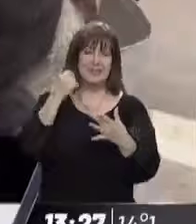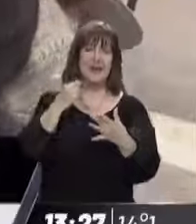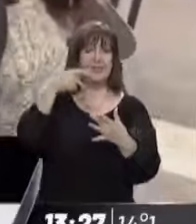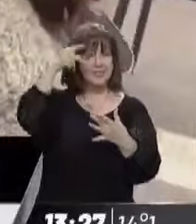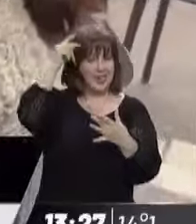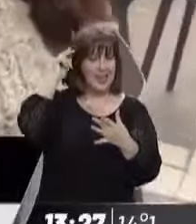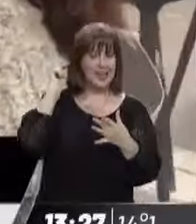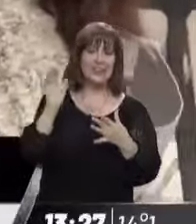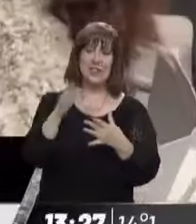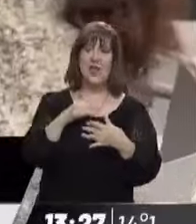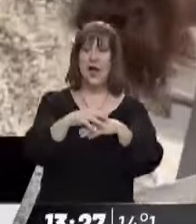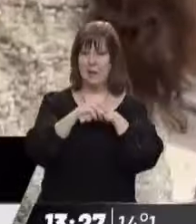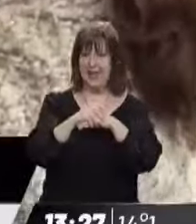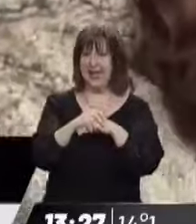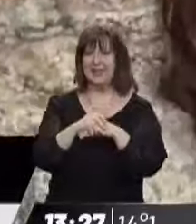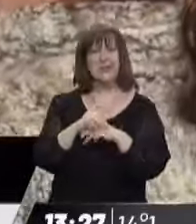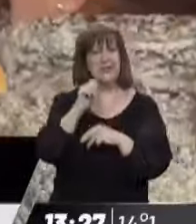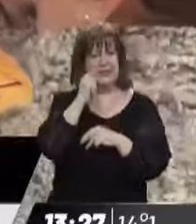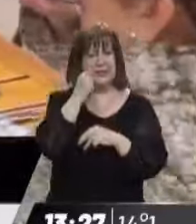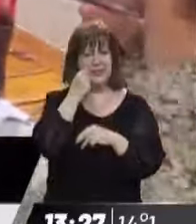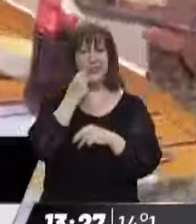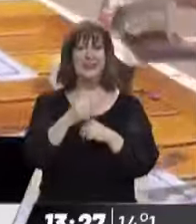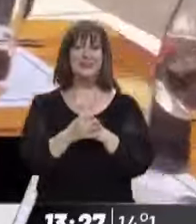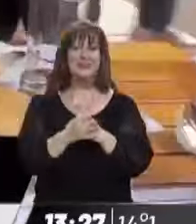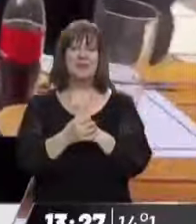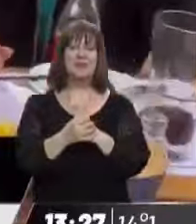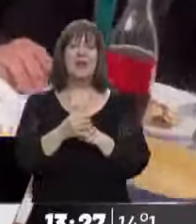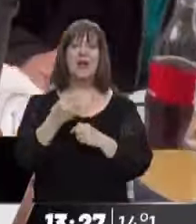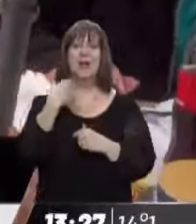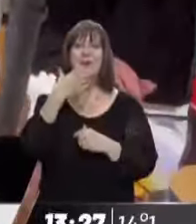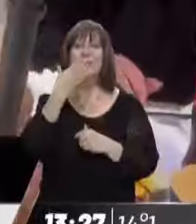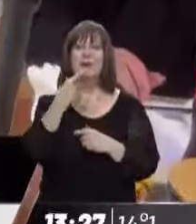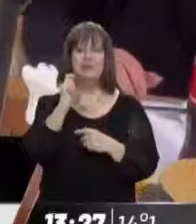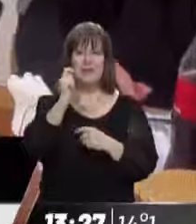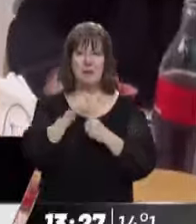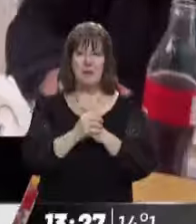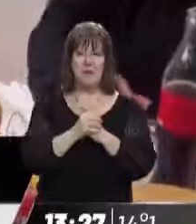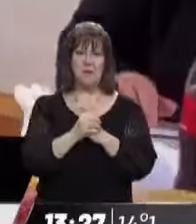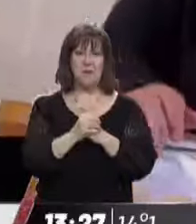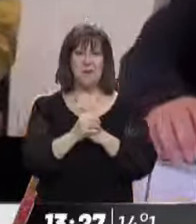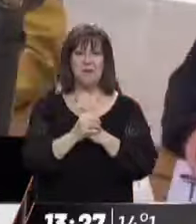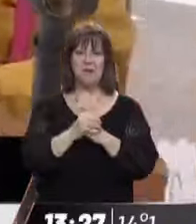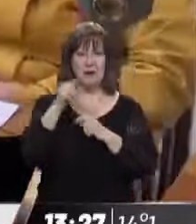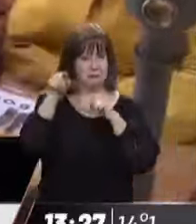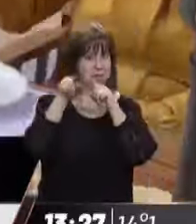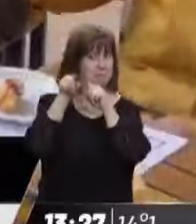de la población. Lindo, haciendo turismo. A ver, ¿a quién le gusta? ¿Quién es la más charladora?